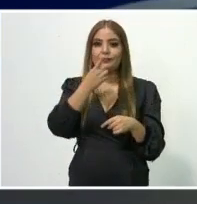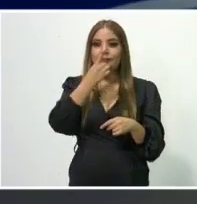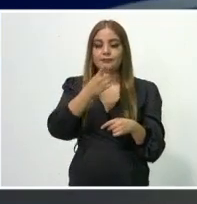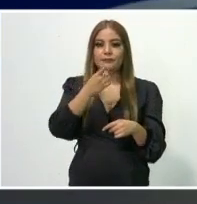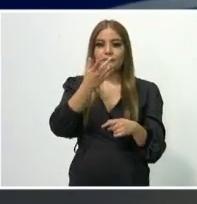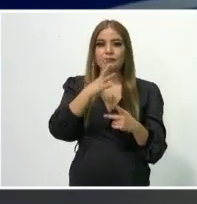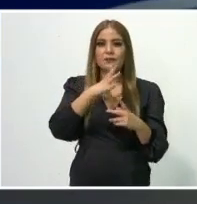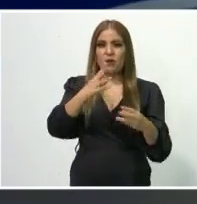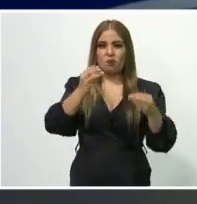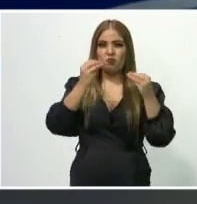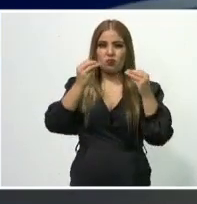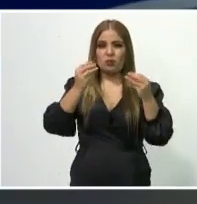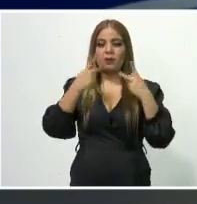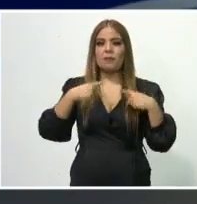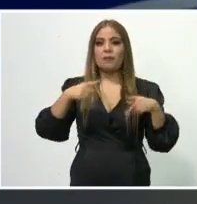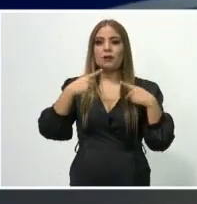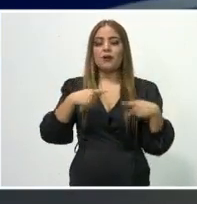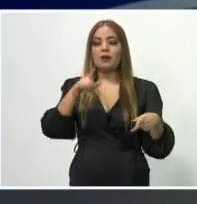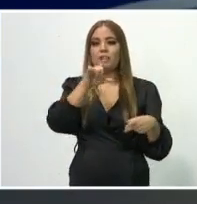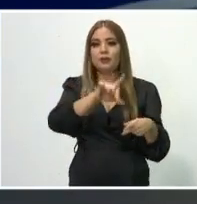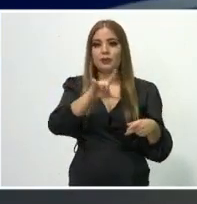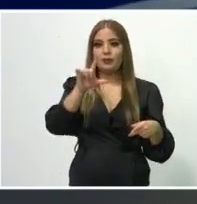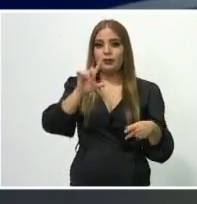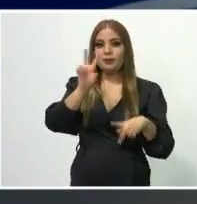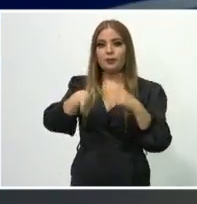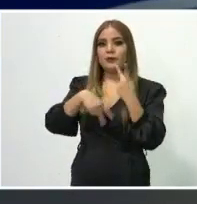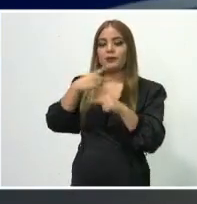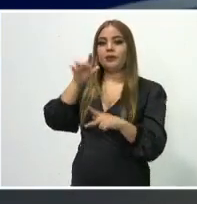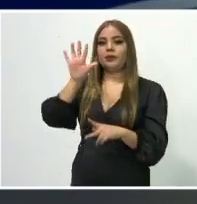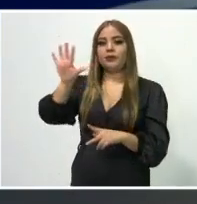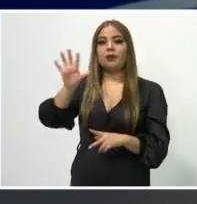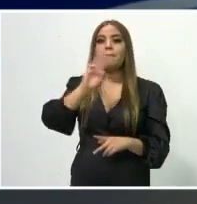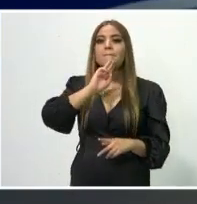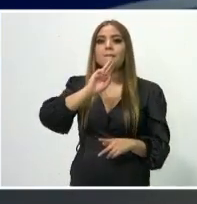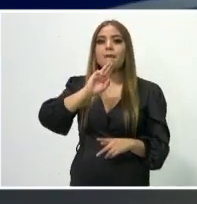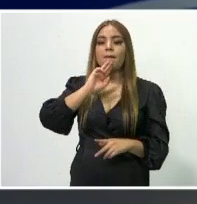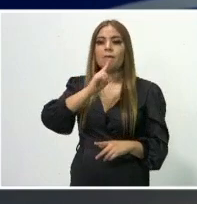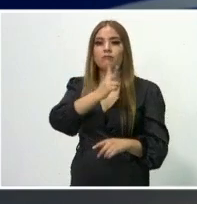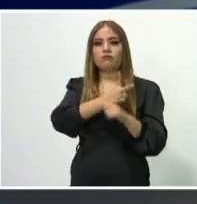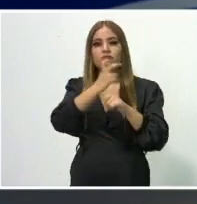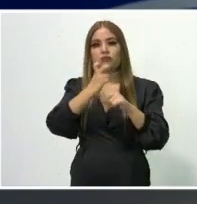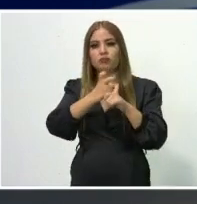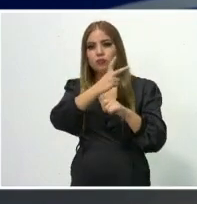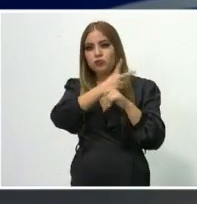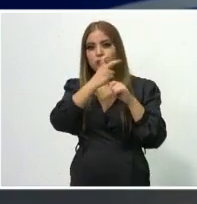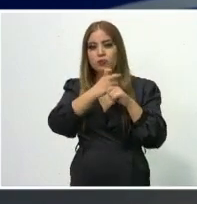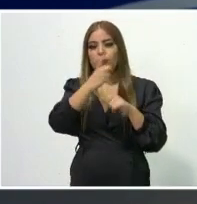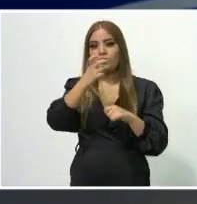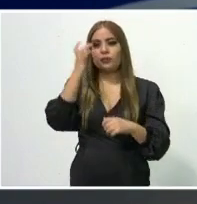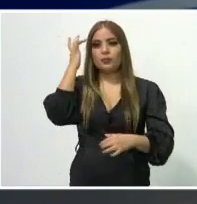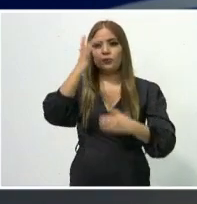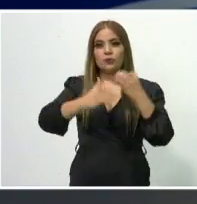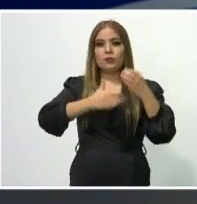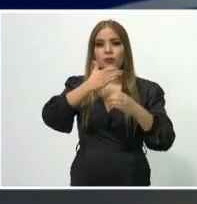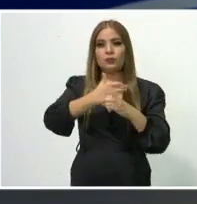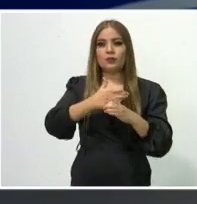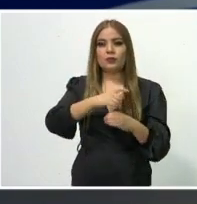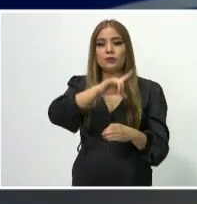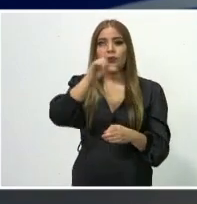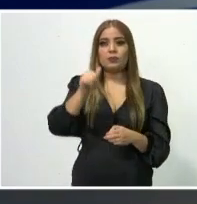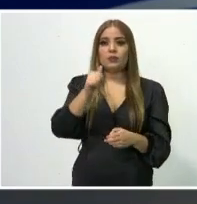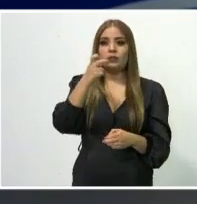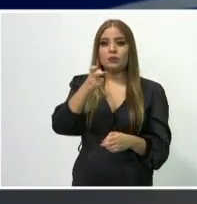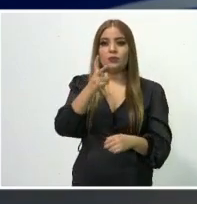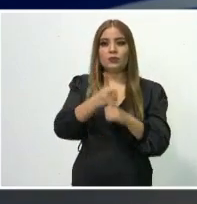que cientos de laguneros acudieron al llamado de una joven madre que hizo una invitación pública al cumpleaños de su hijo luego de que sus